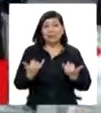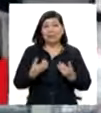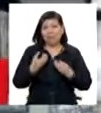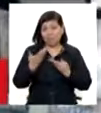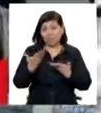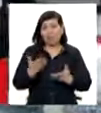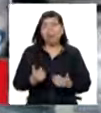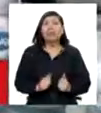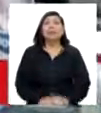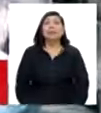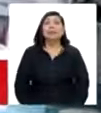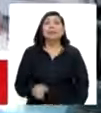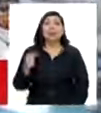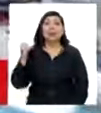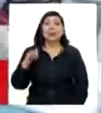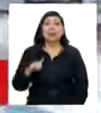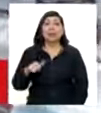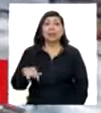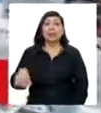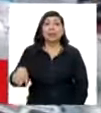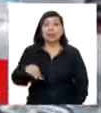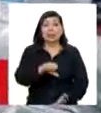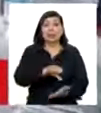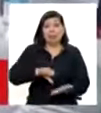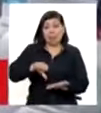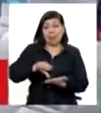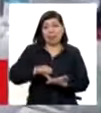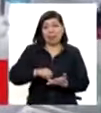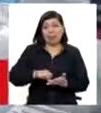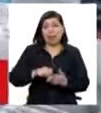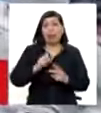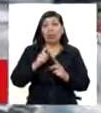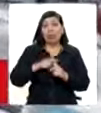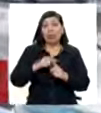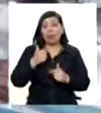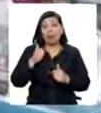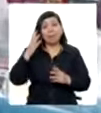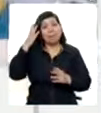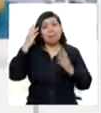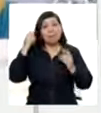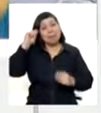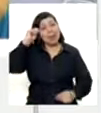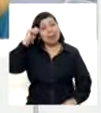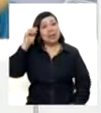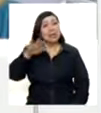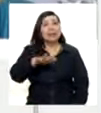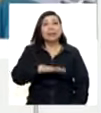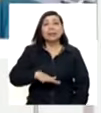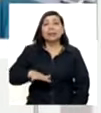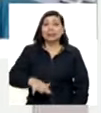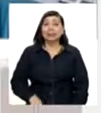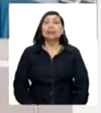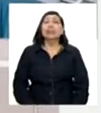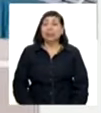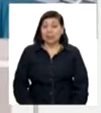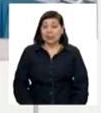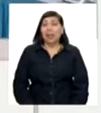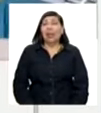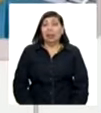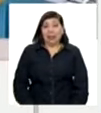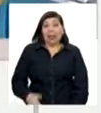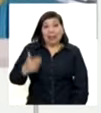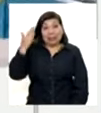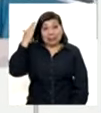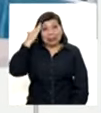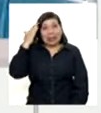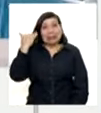esta información, compañeras, aquí desde la Plaza Túpac Amaru en Magdalena del Mar. Muchísimas gracias, Vanessa Sandoval, y qué bueno saber